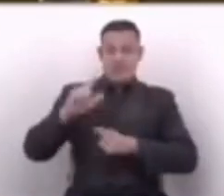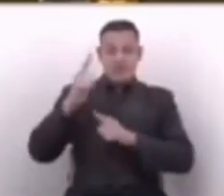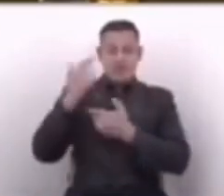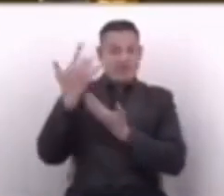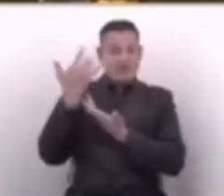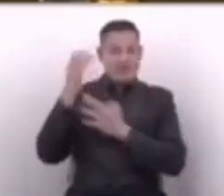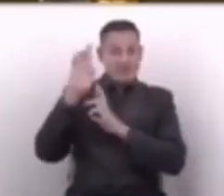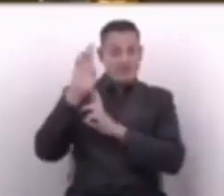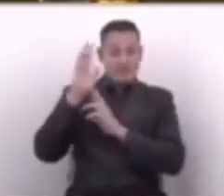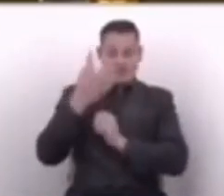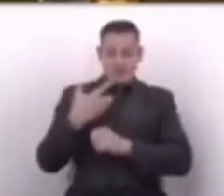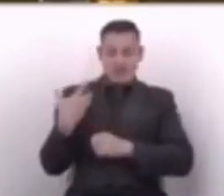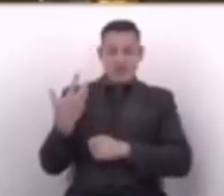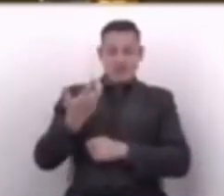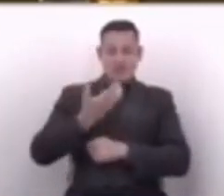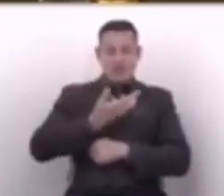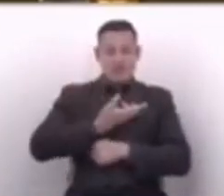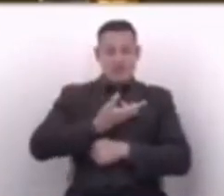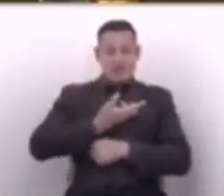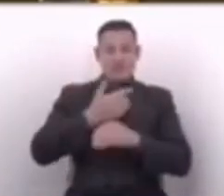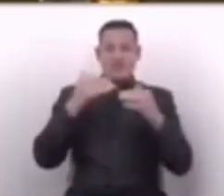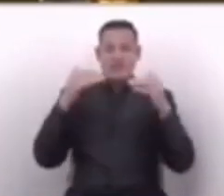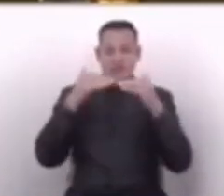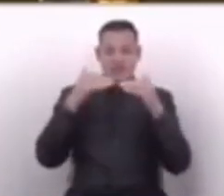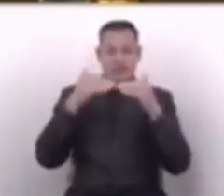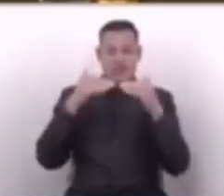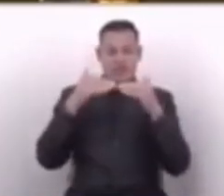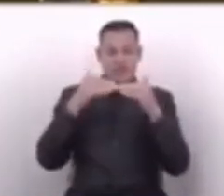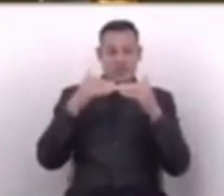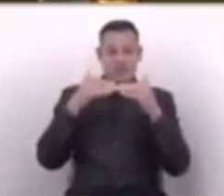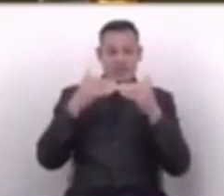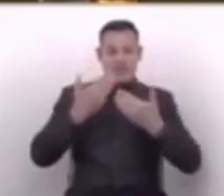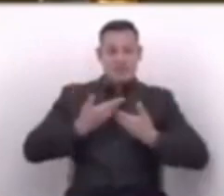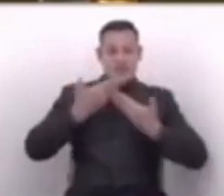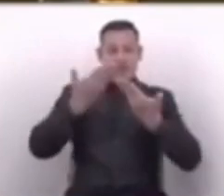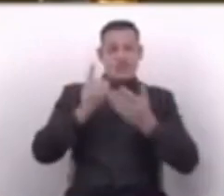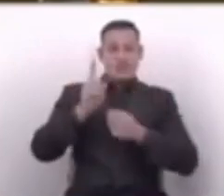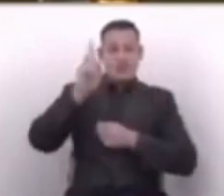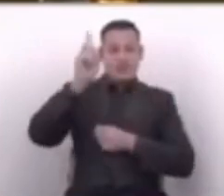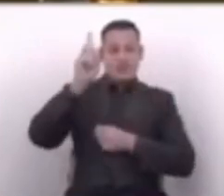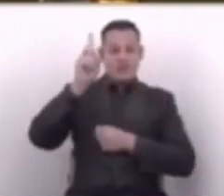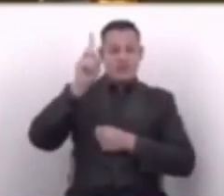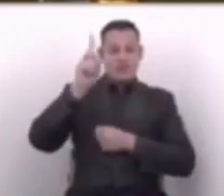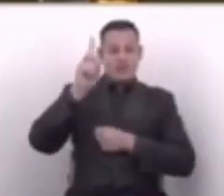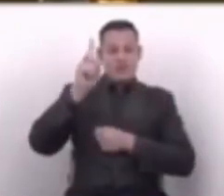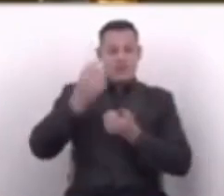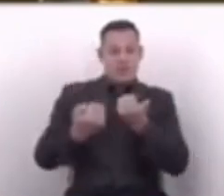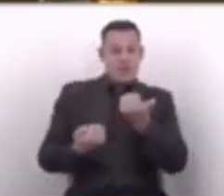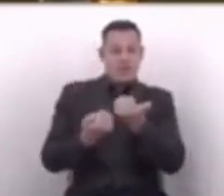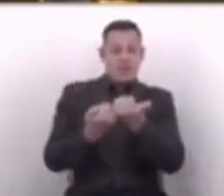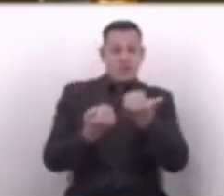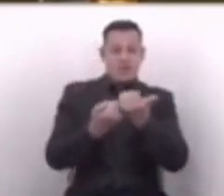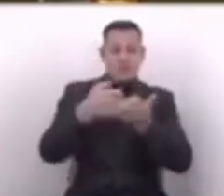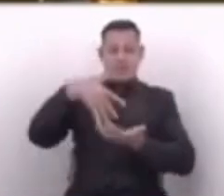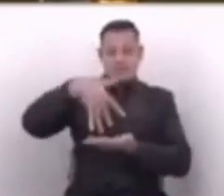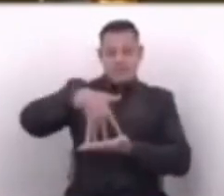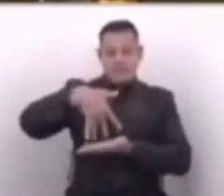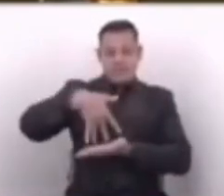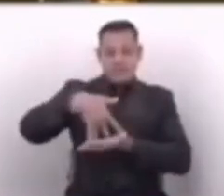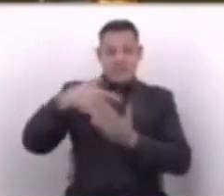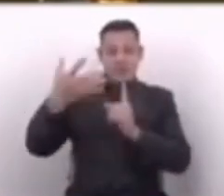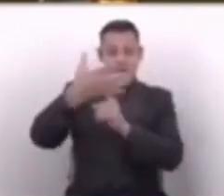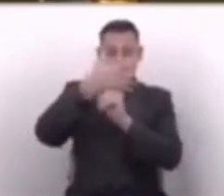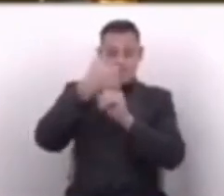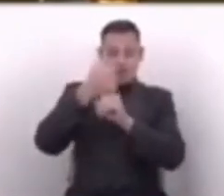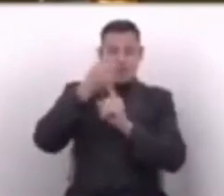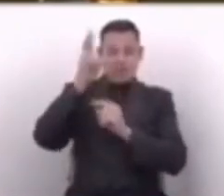esperaban de que nosotros también, con la ayuda de Dios y con el apoyo del pueblo,